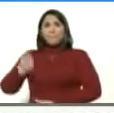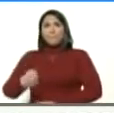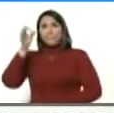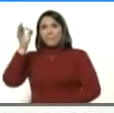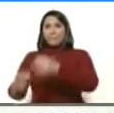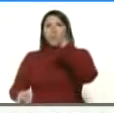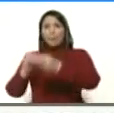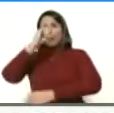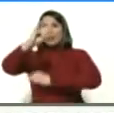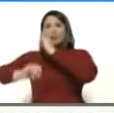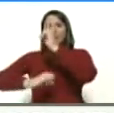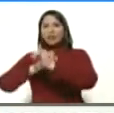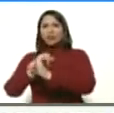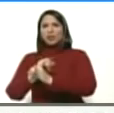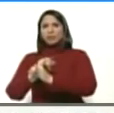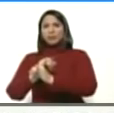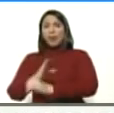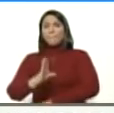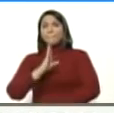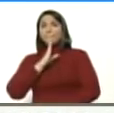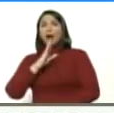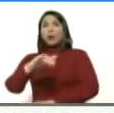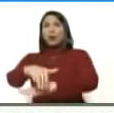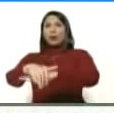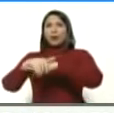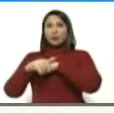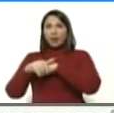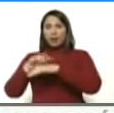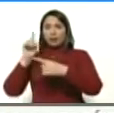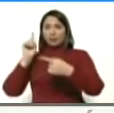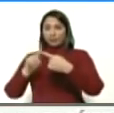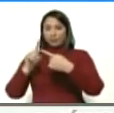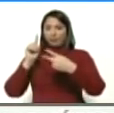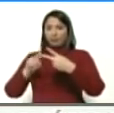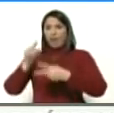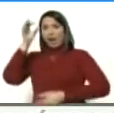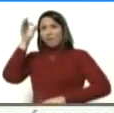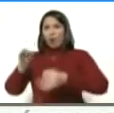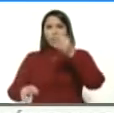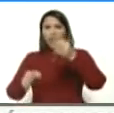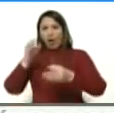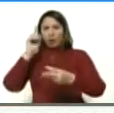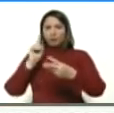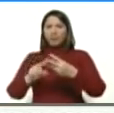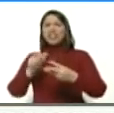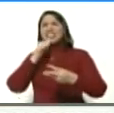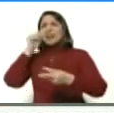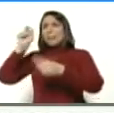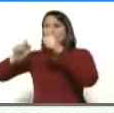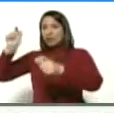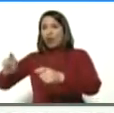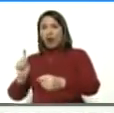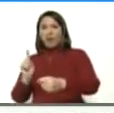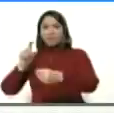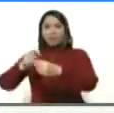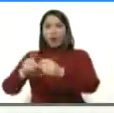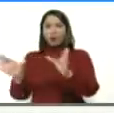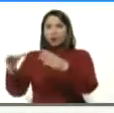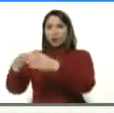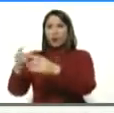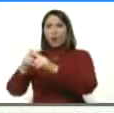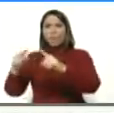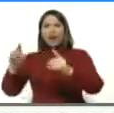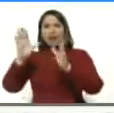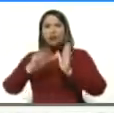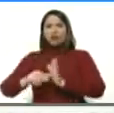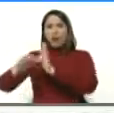a quienes, desde el Banco de Inglaterra, a los abogados, a quienes forman parte de este ardid para el despojo